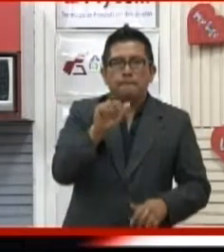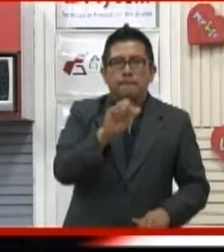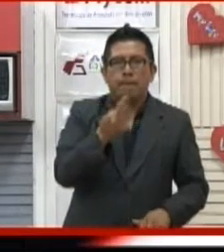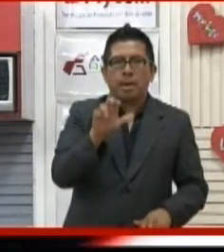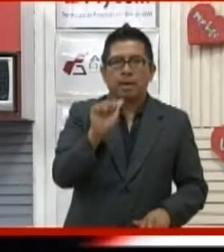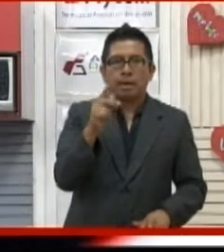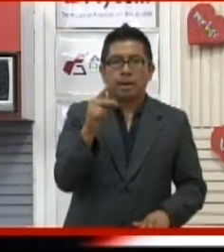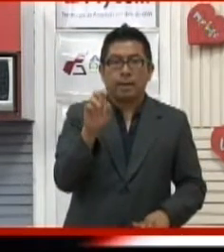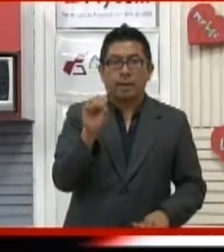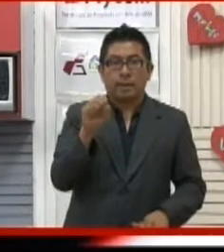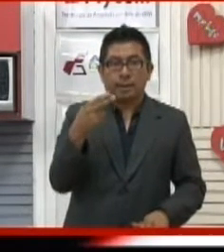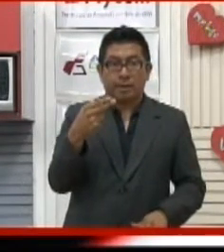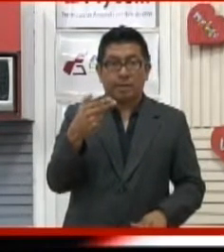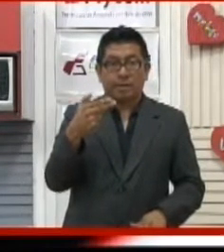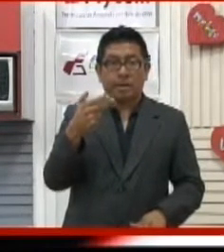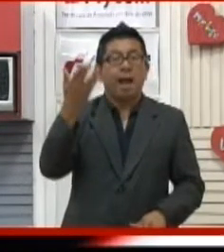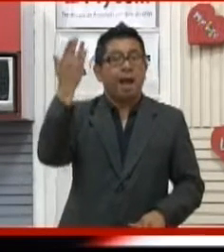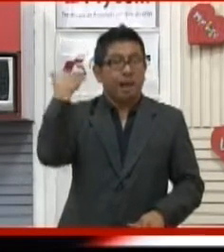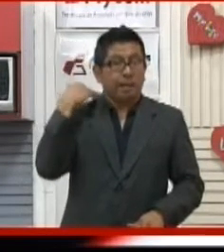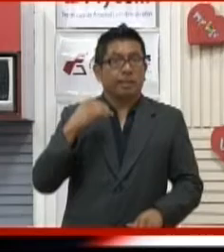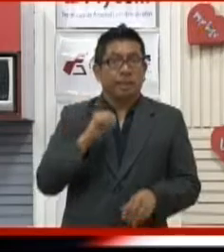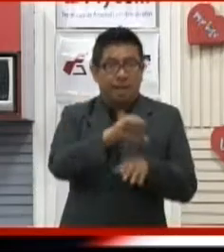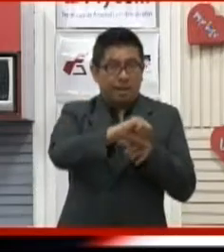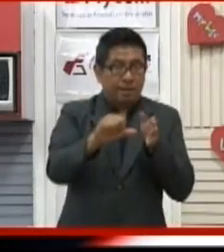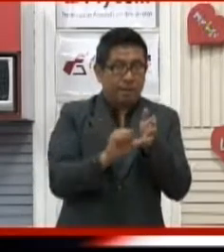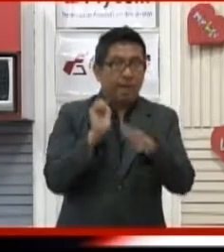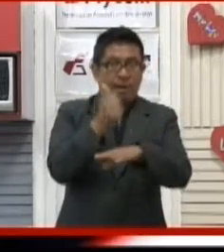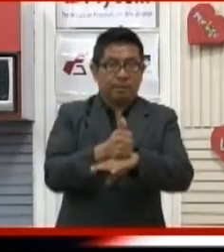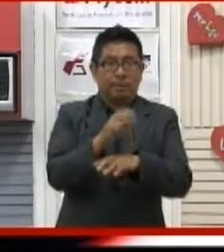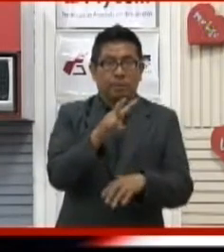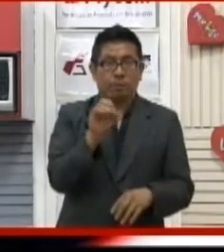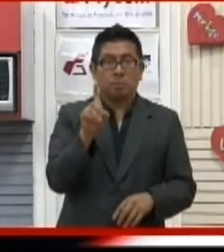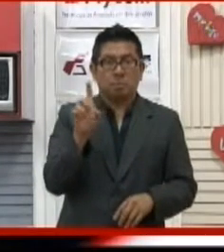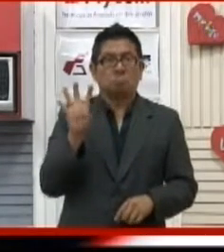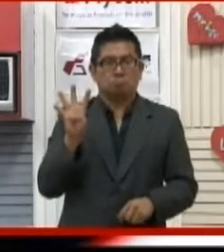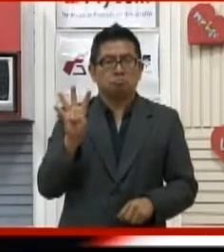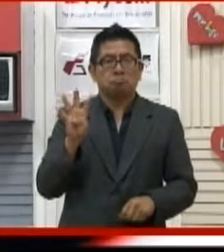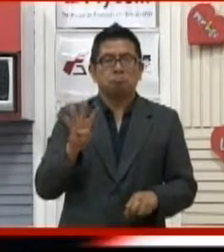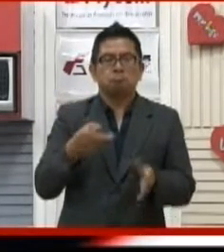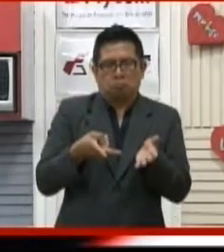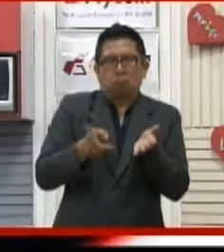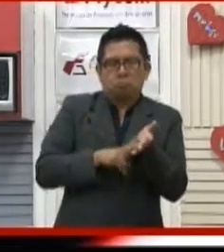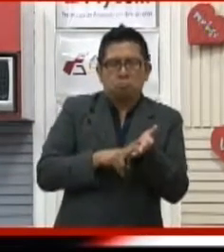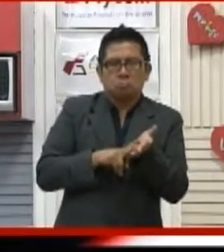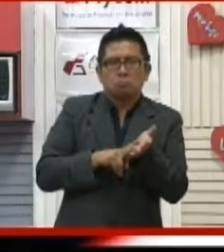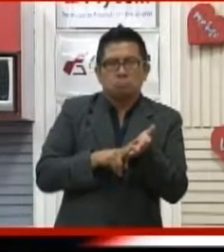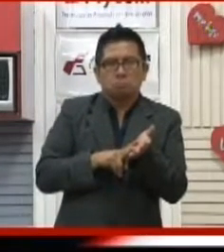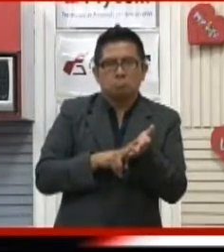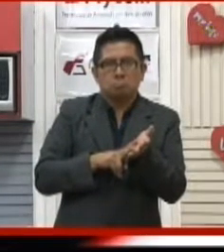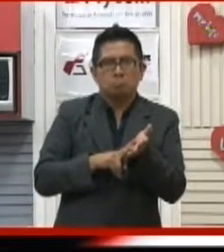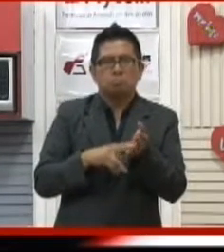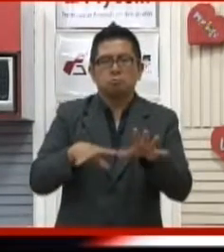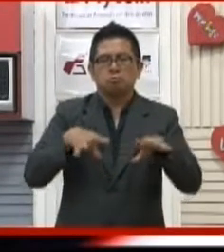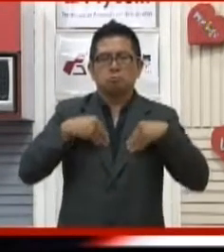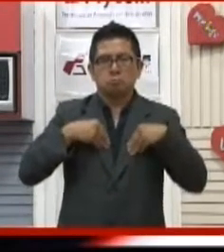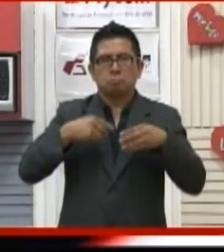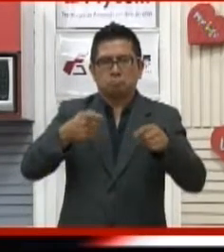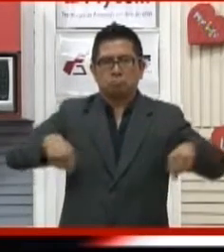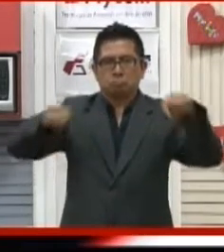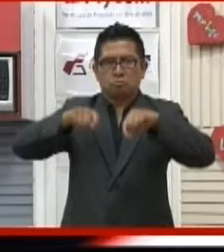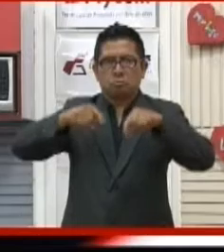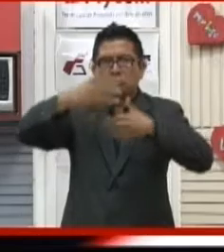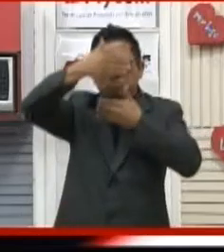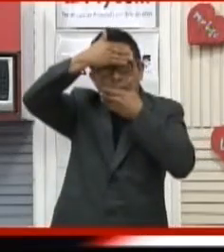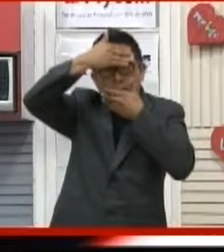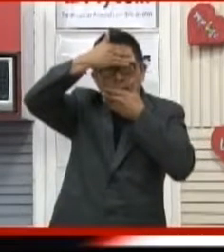año 2014 la Asamblea Legislativa aprobó la ratificación del Tratado de Marrakech. Y el tratado,